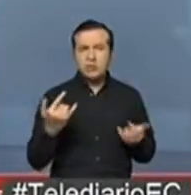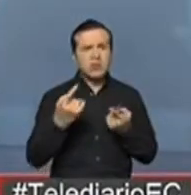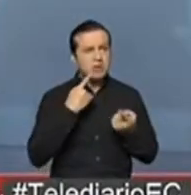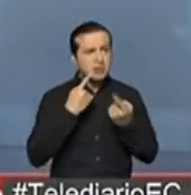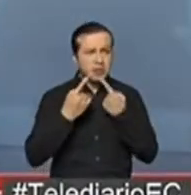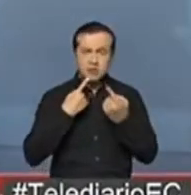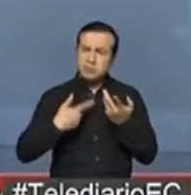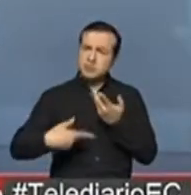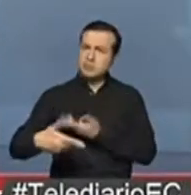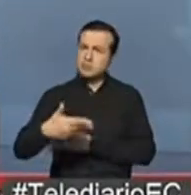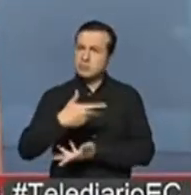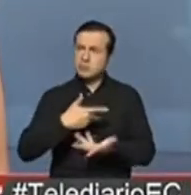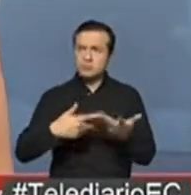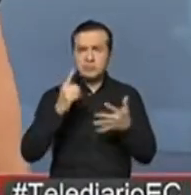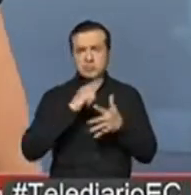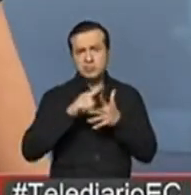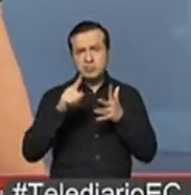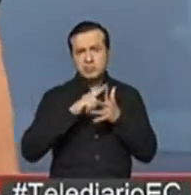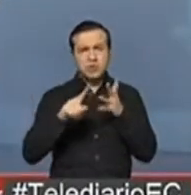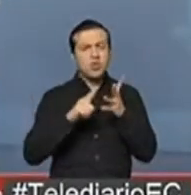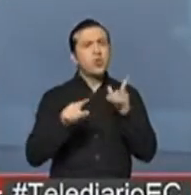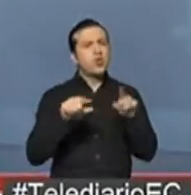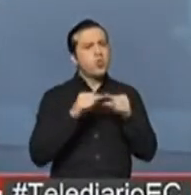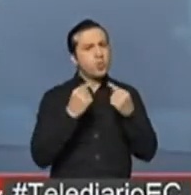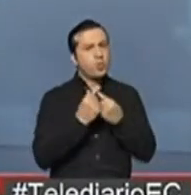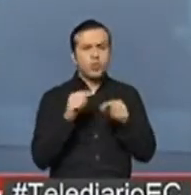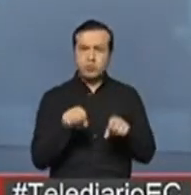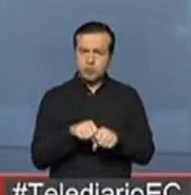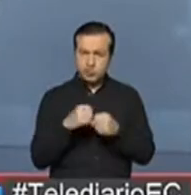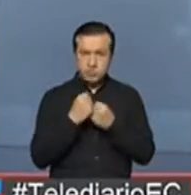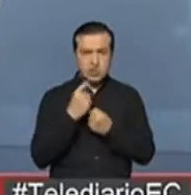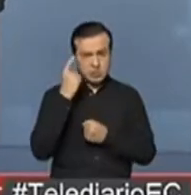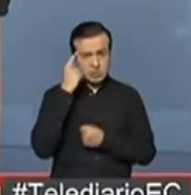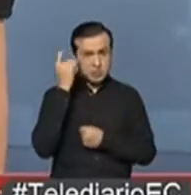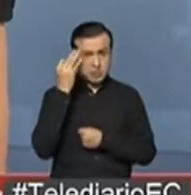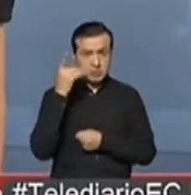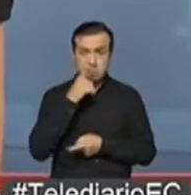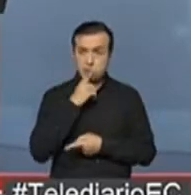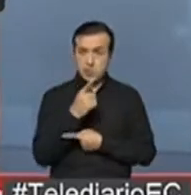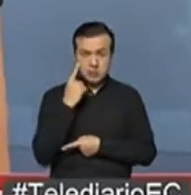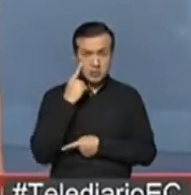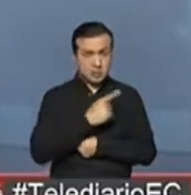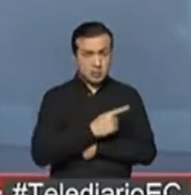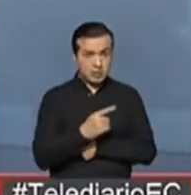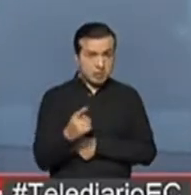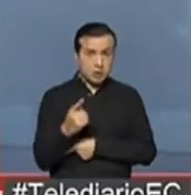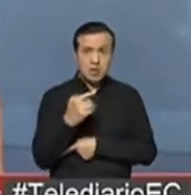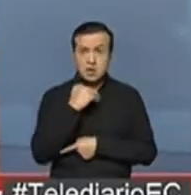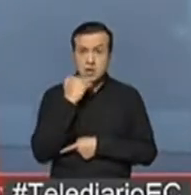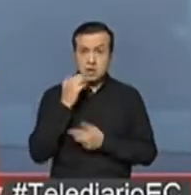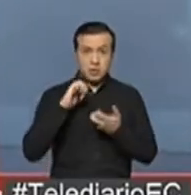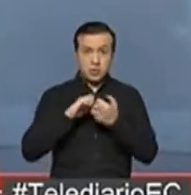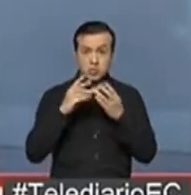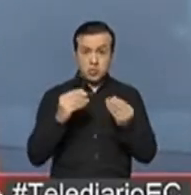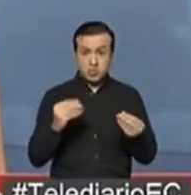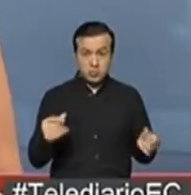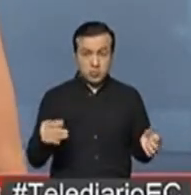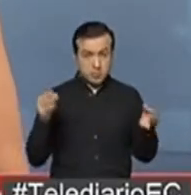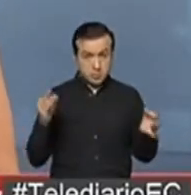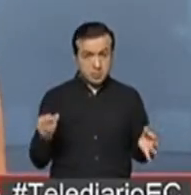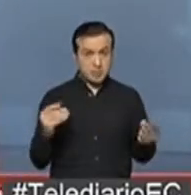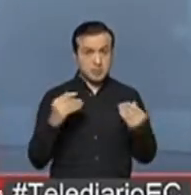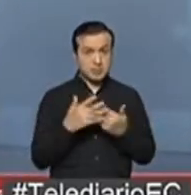diálogo que se está realizando con los diferentes sectores sociales realmente cree que se puedan aportar las propuestas y que se puede encontrar una fórmula perfecta donde